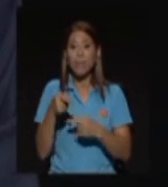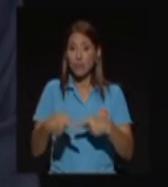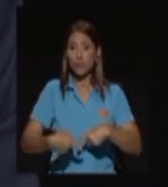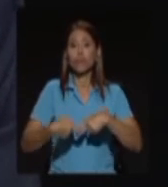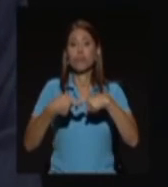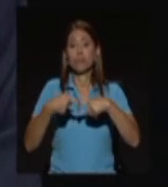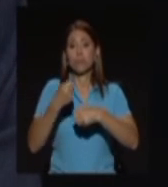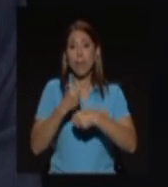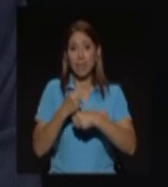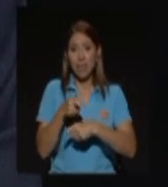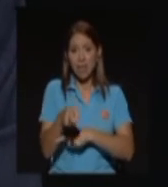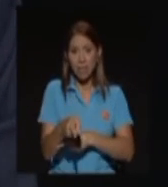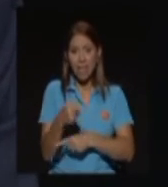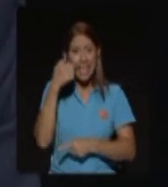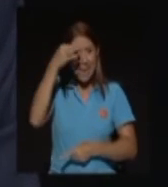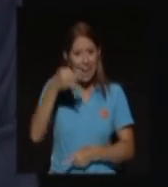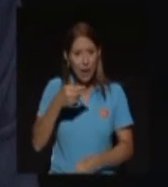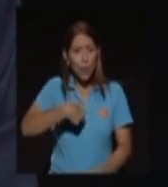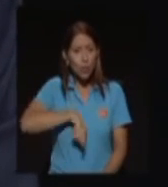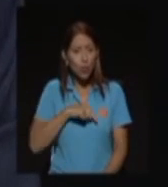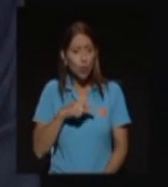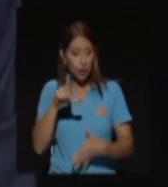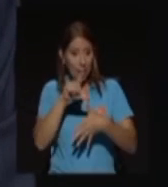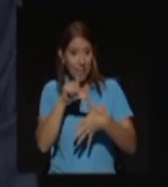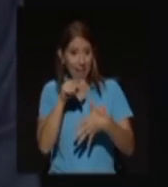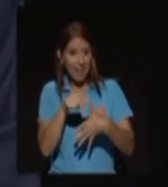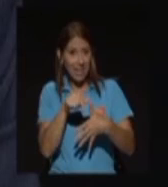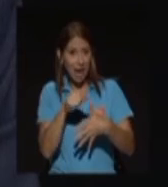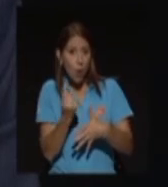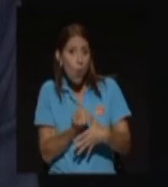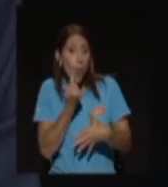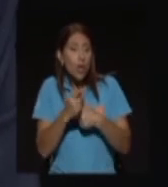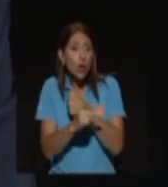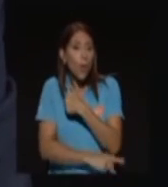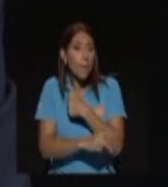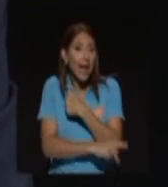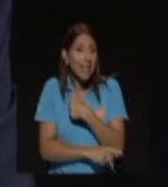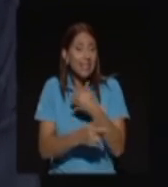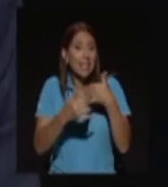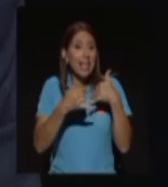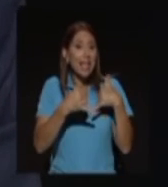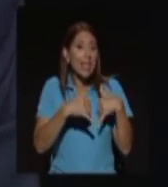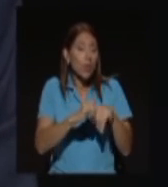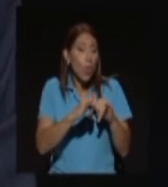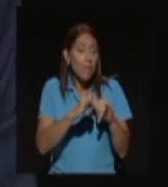pendiente. Somos, creo, ya el único país de América Latina que no ha migrado del impuesto de